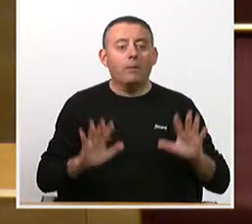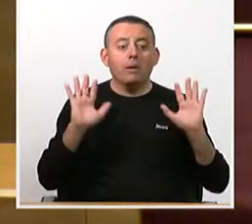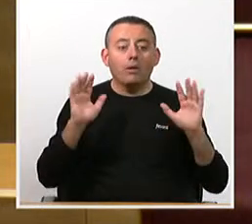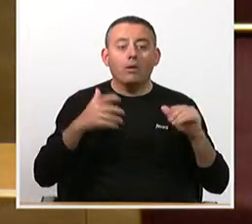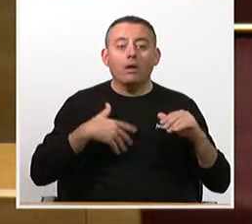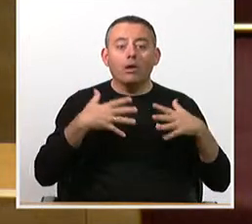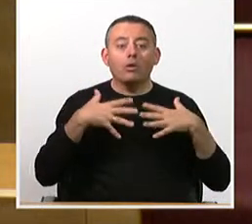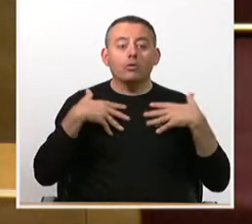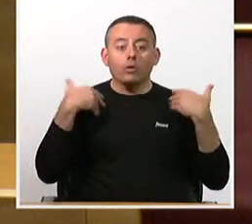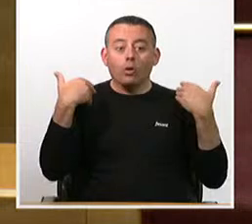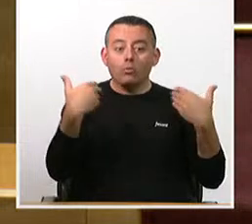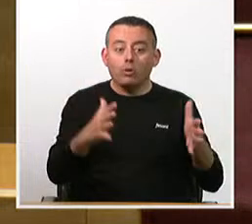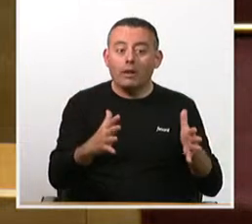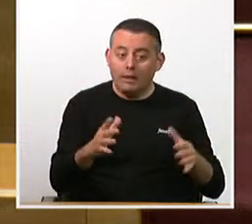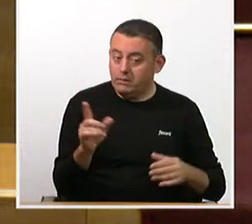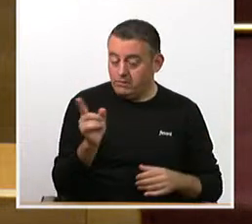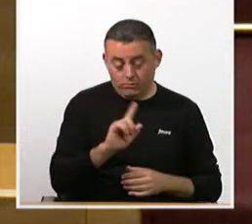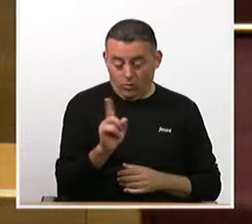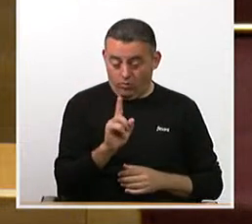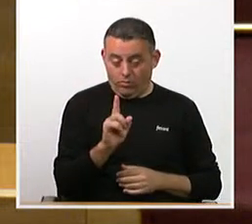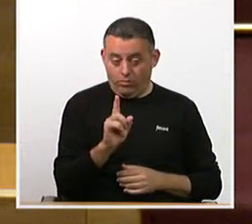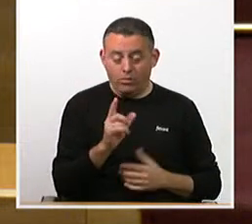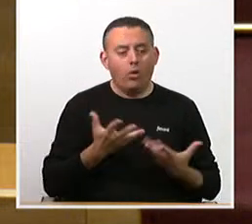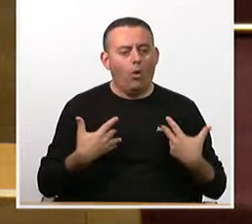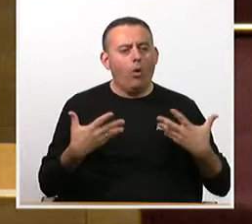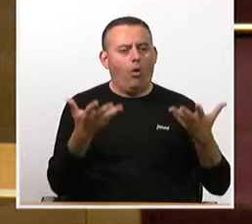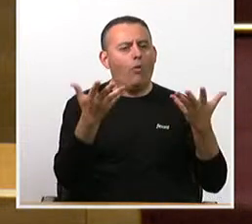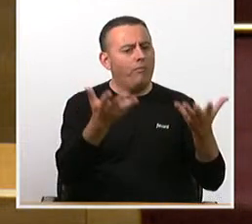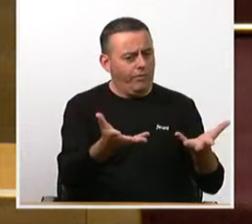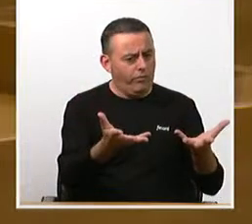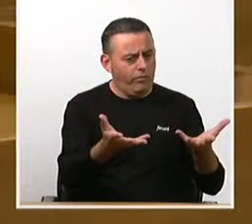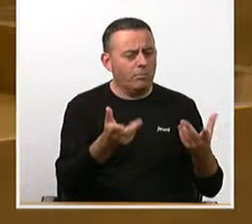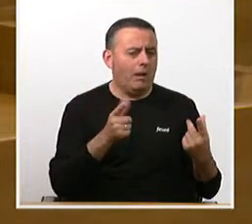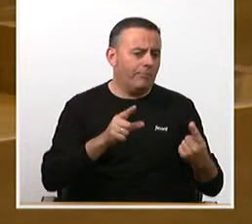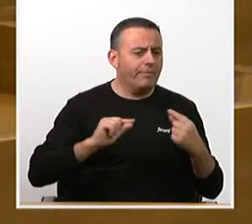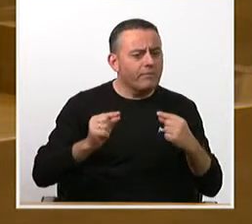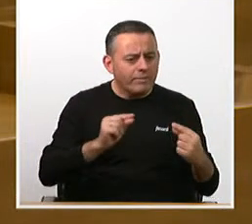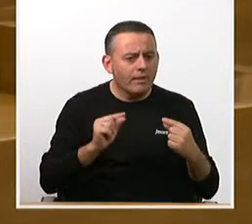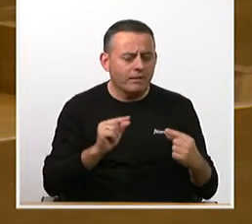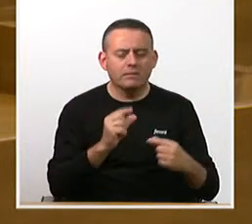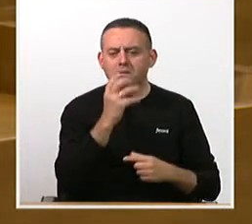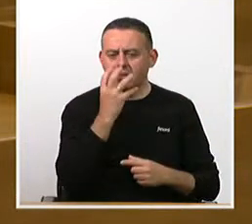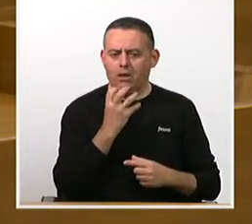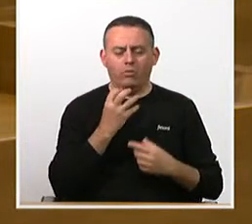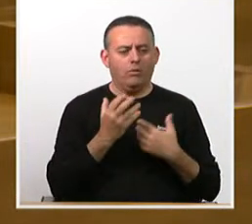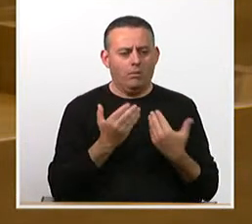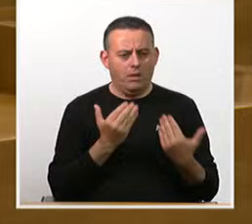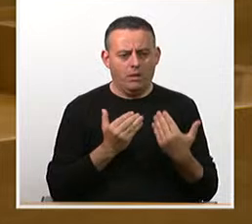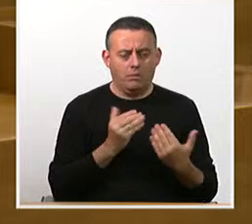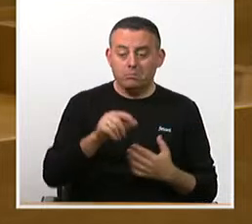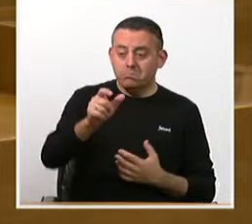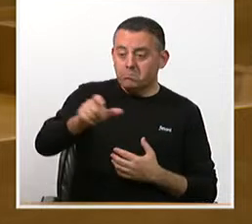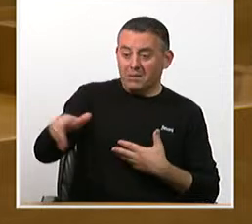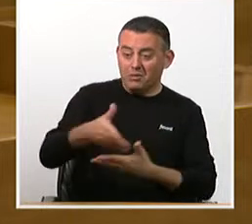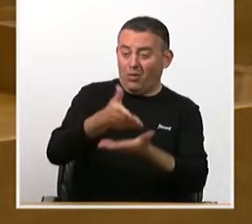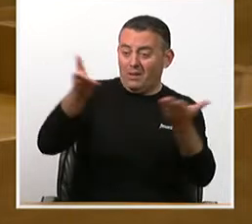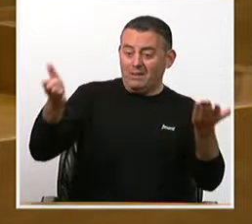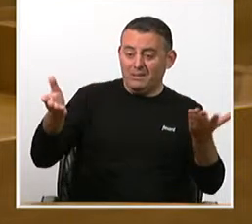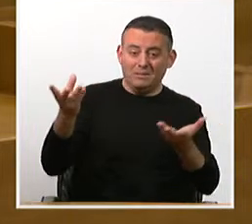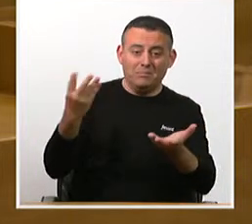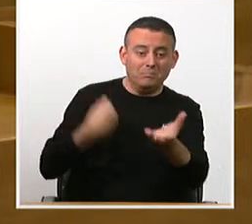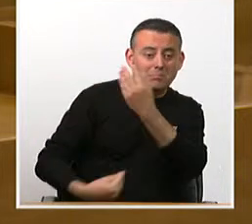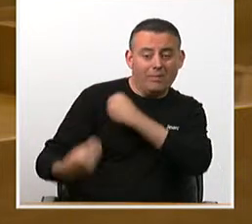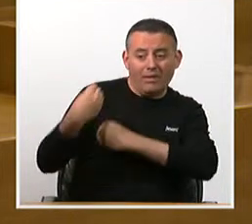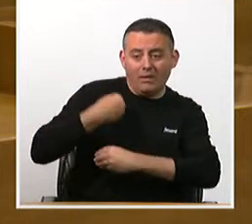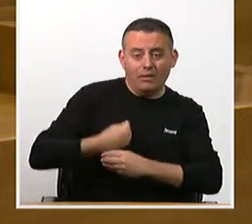es un ofrecimiento sincero para un debate serio que dé respuestas a lo que nos exigen los ciudadanos que saquemos la trifulca